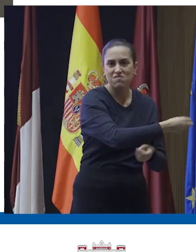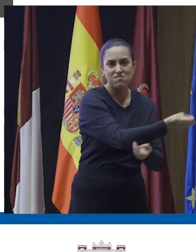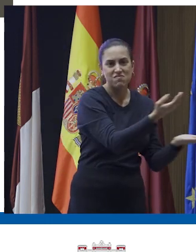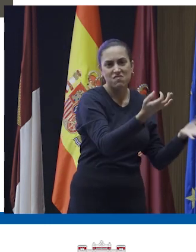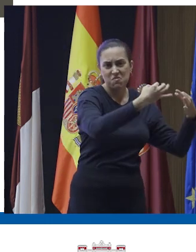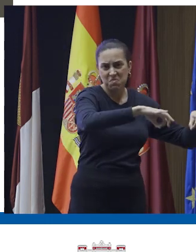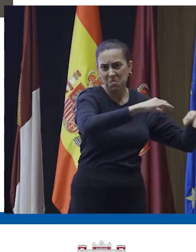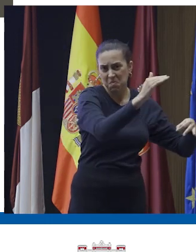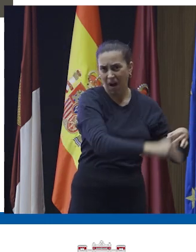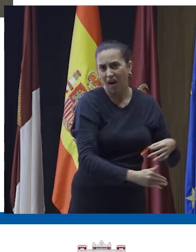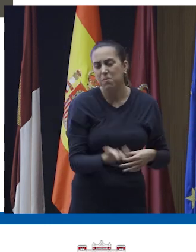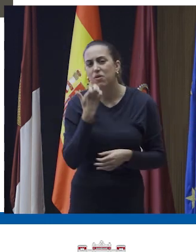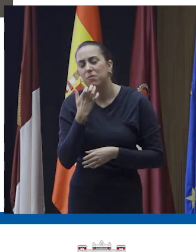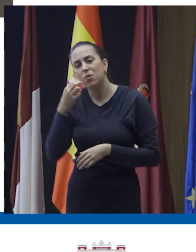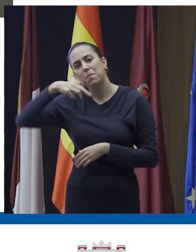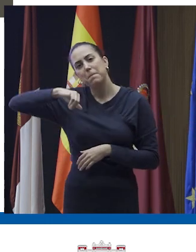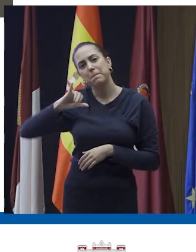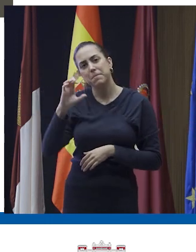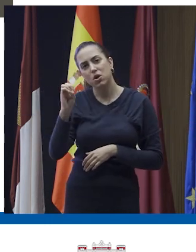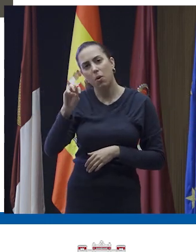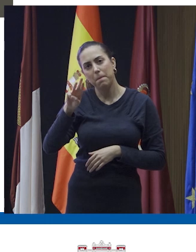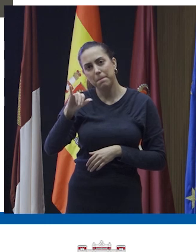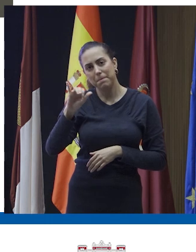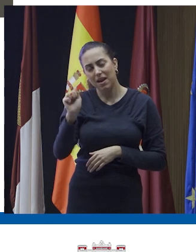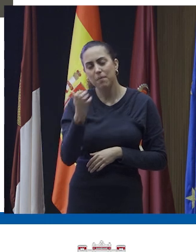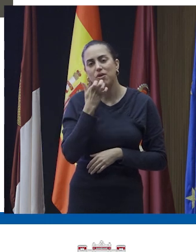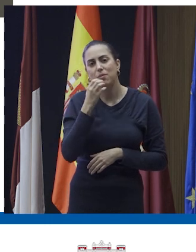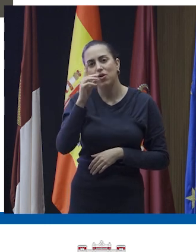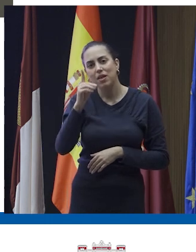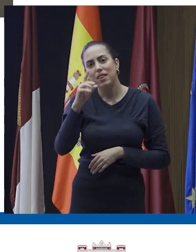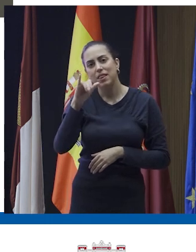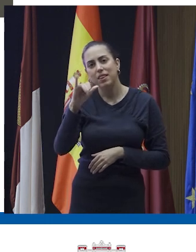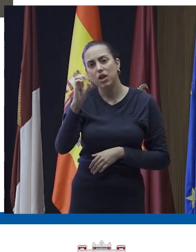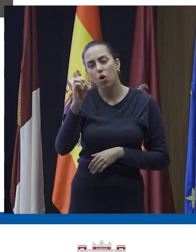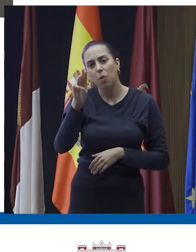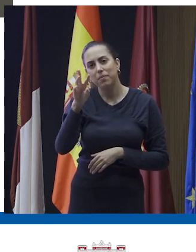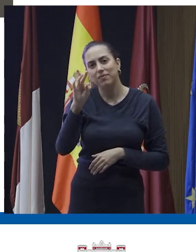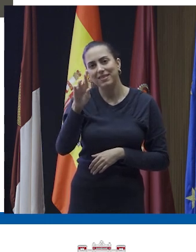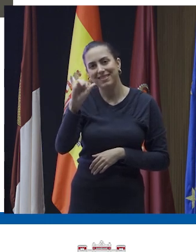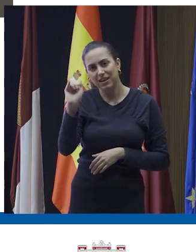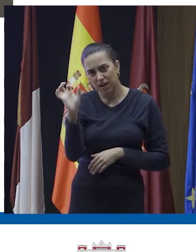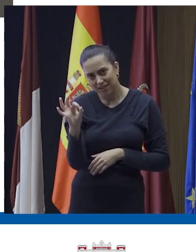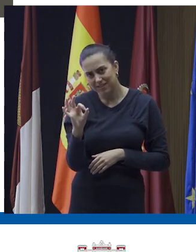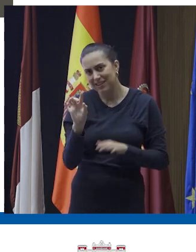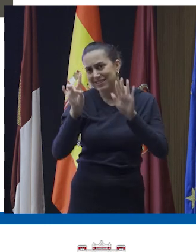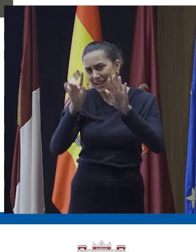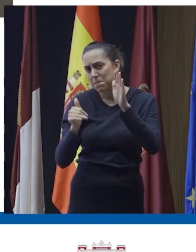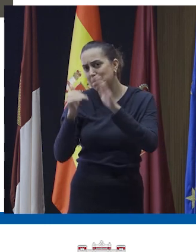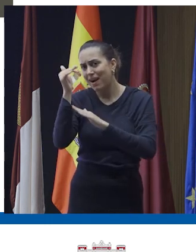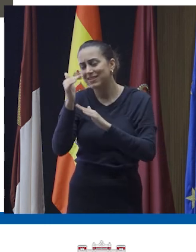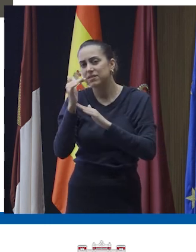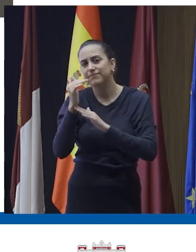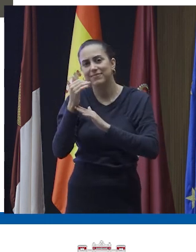miopías elevadas, ya digo, más de menos 6 dioptrías, cuantas más dioptrías de miopía tiene uno, más riesgo de desprendimiento de retina tiene.